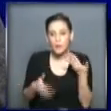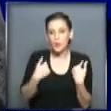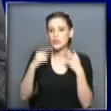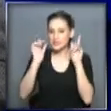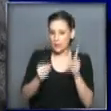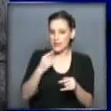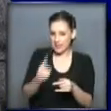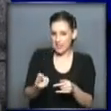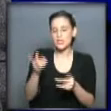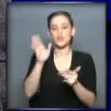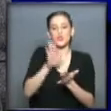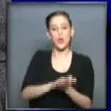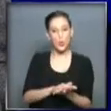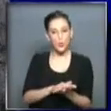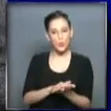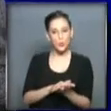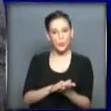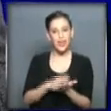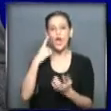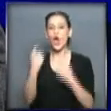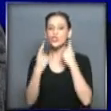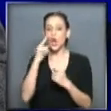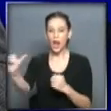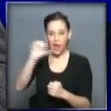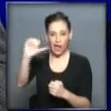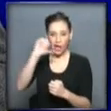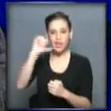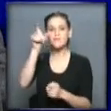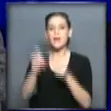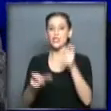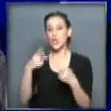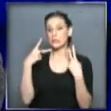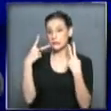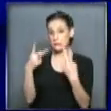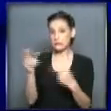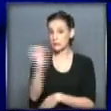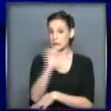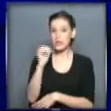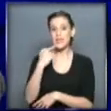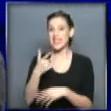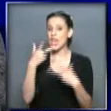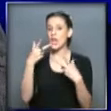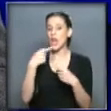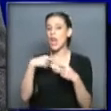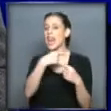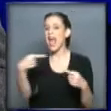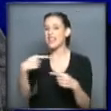Informó también que el control de alcoholemia de los motormans había dado negativo,